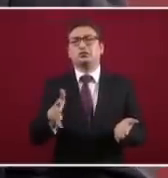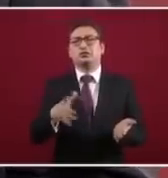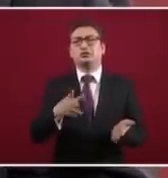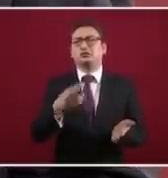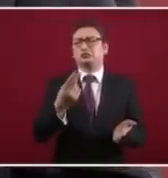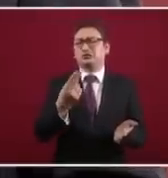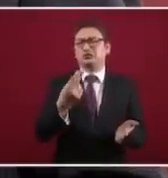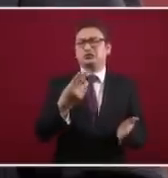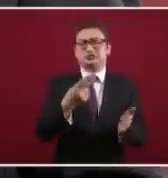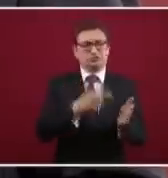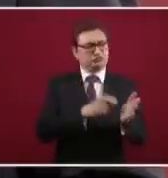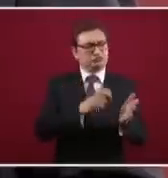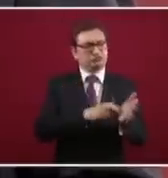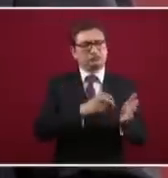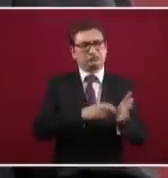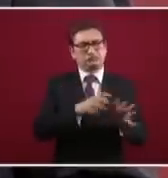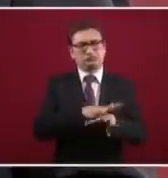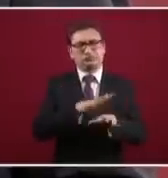25 reformas.